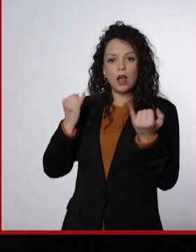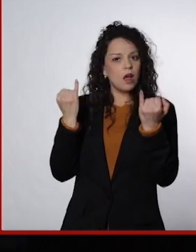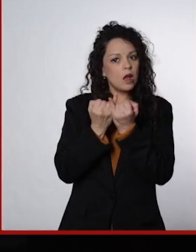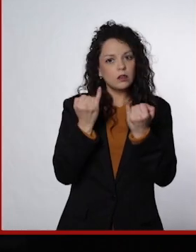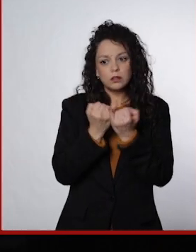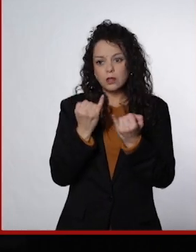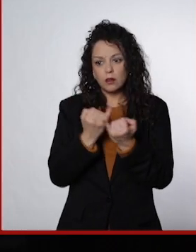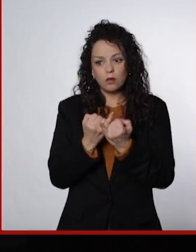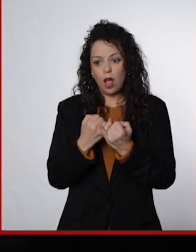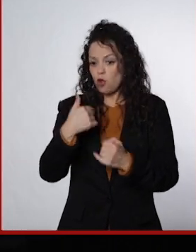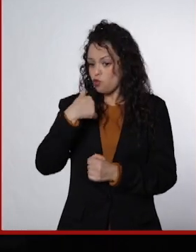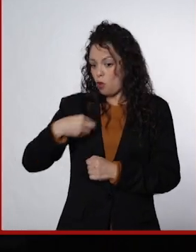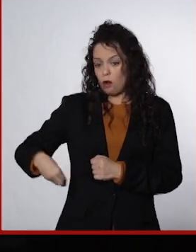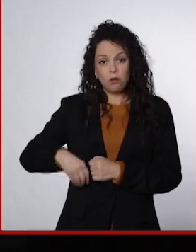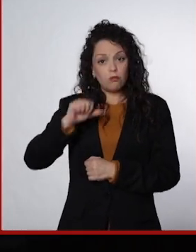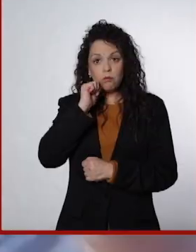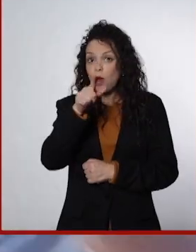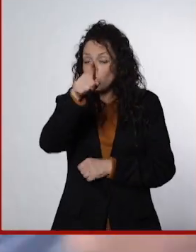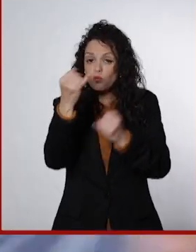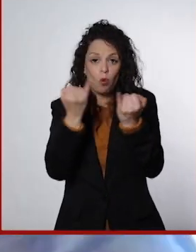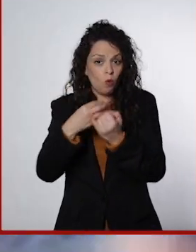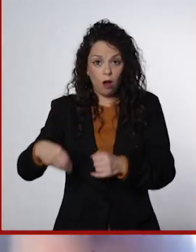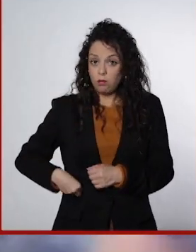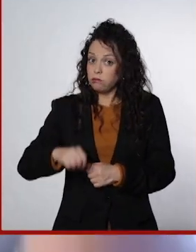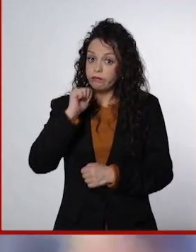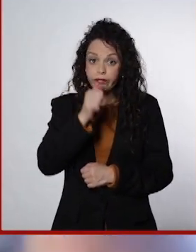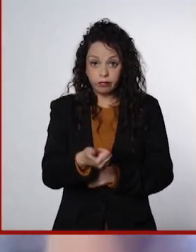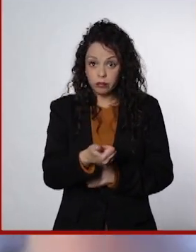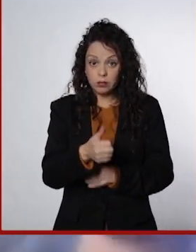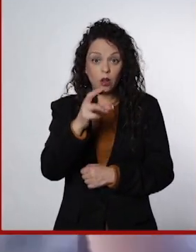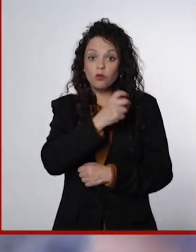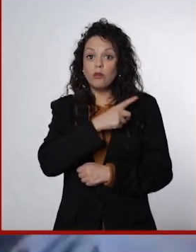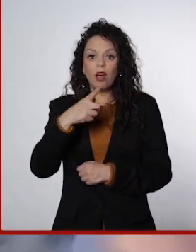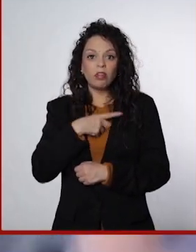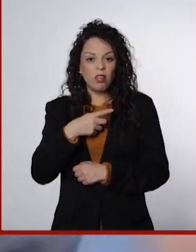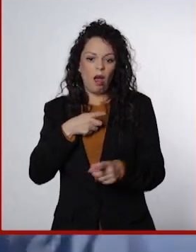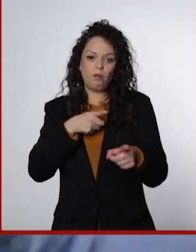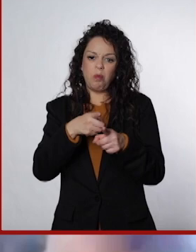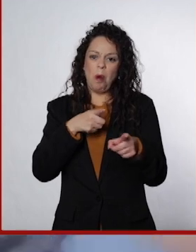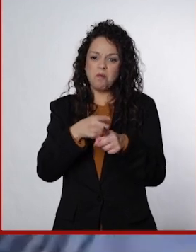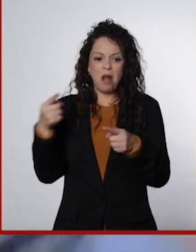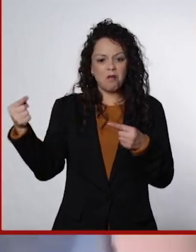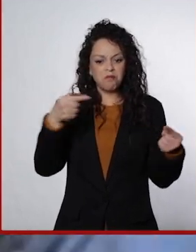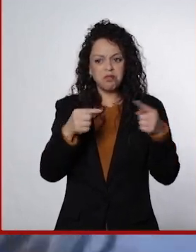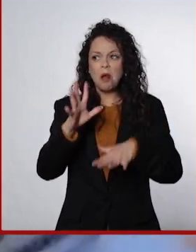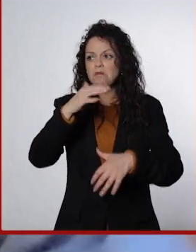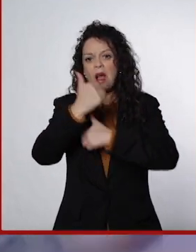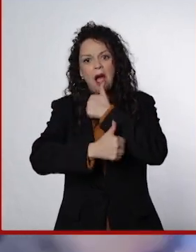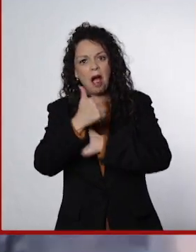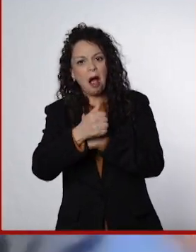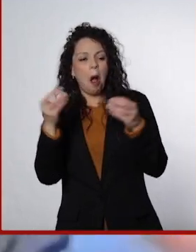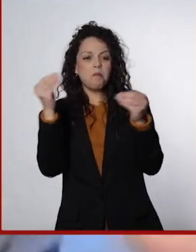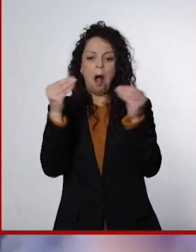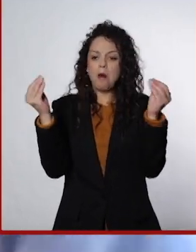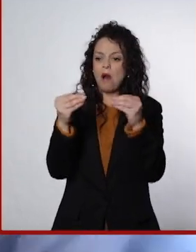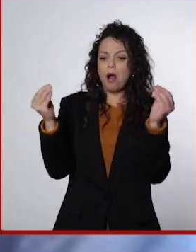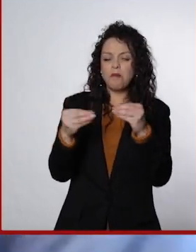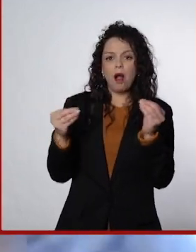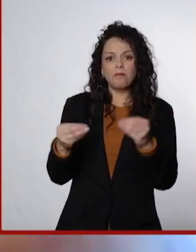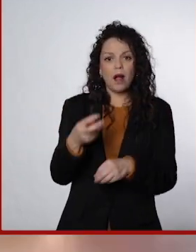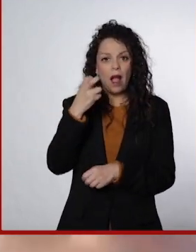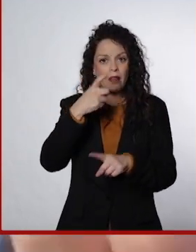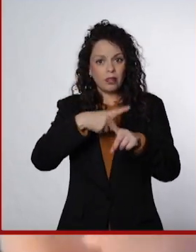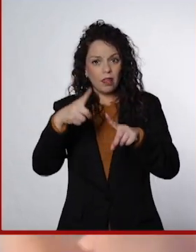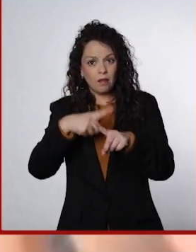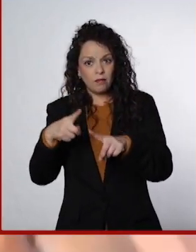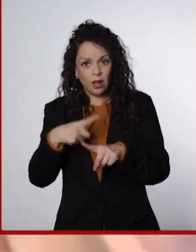el contra, ¿no? Ni yo soy culpable ni tú, sí. Y en vez de estarnos señalando mutuamente y compitiendo, y mi papá es policía y el mío es bombero y ese tipo de